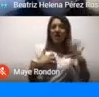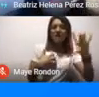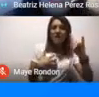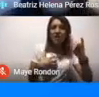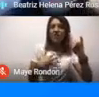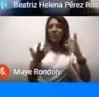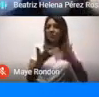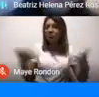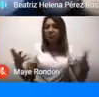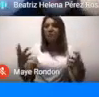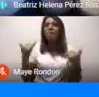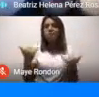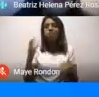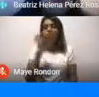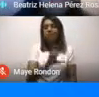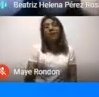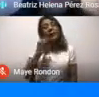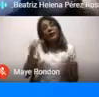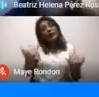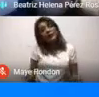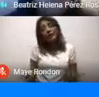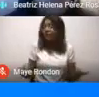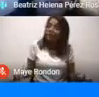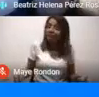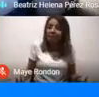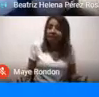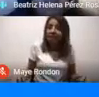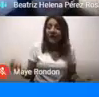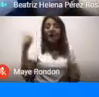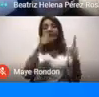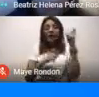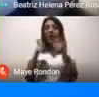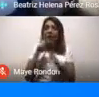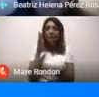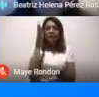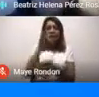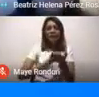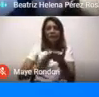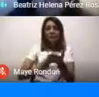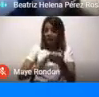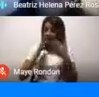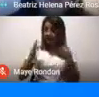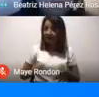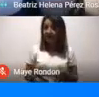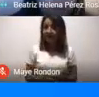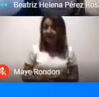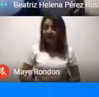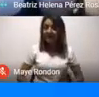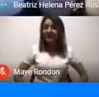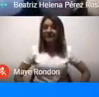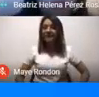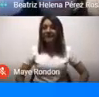pues en este momento no podemos hacerlo, pero sí podemos prepararnos para eso, ¿verdad? Siguiente.